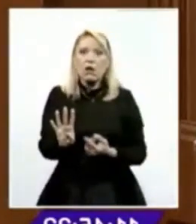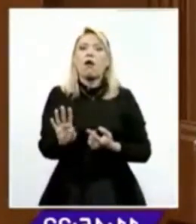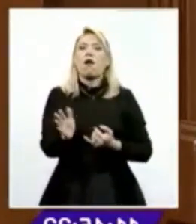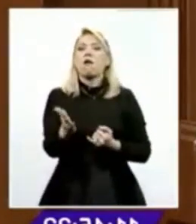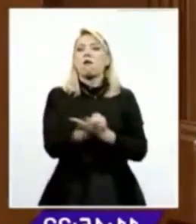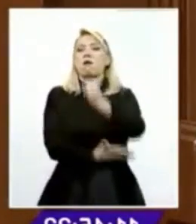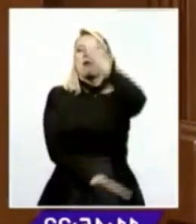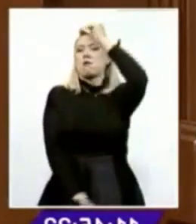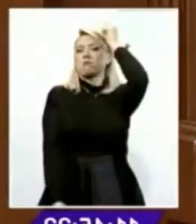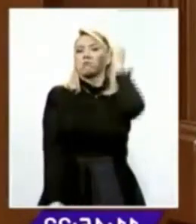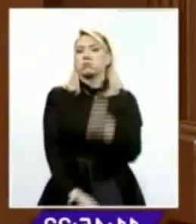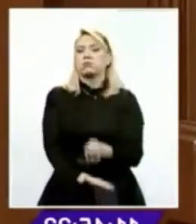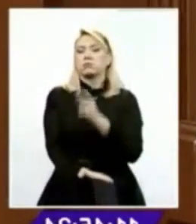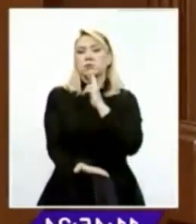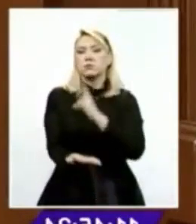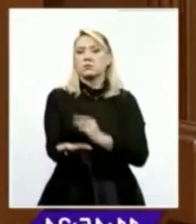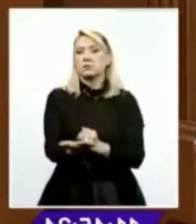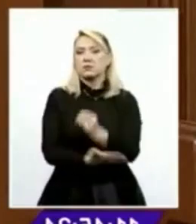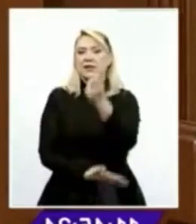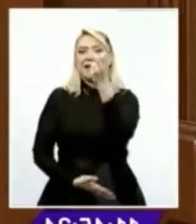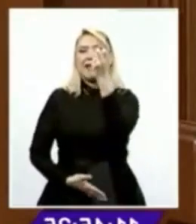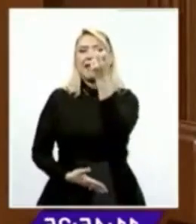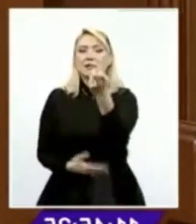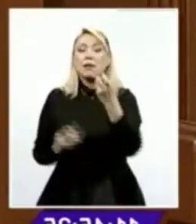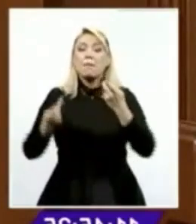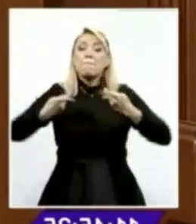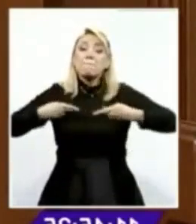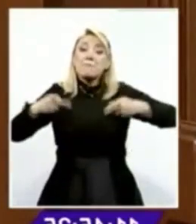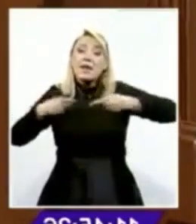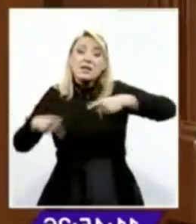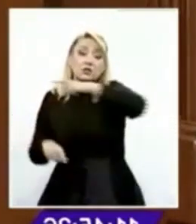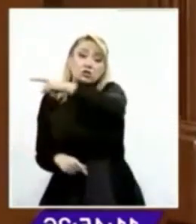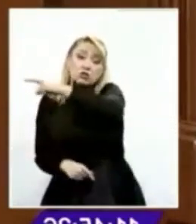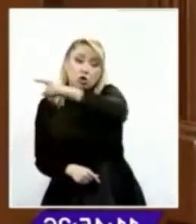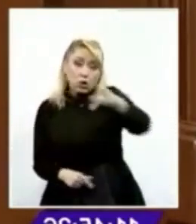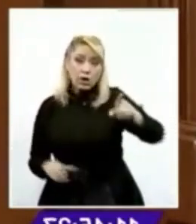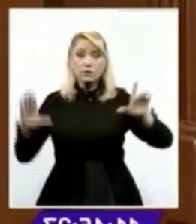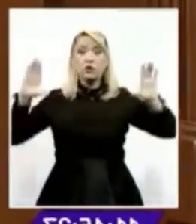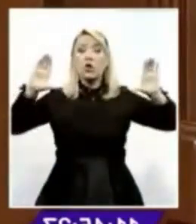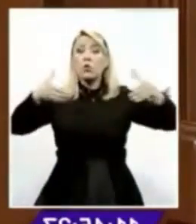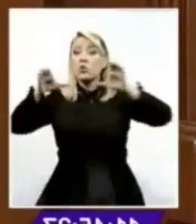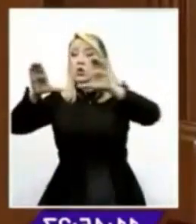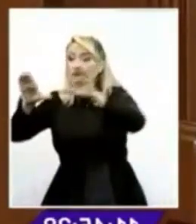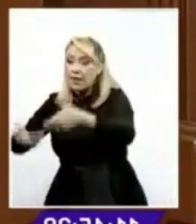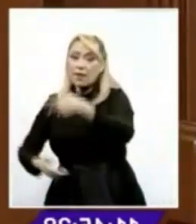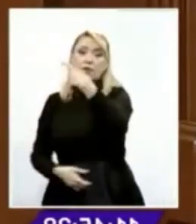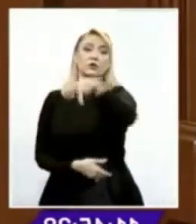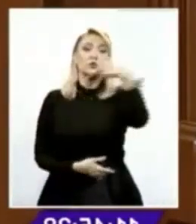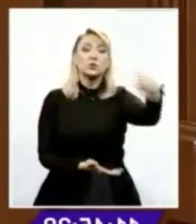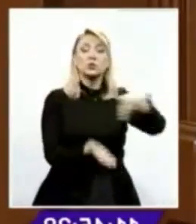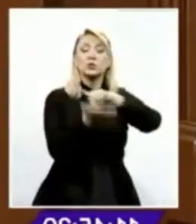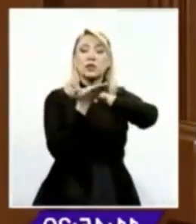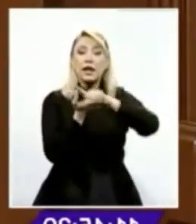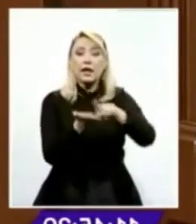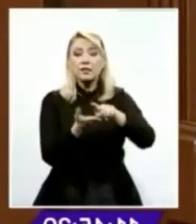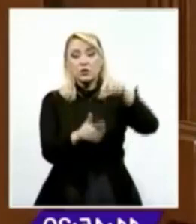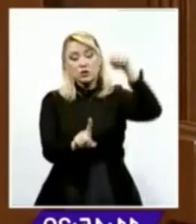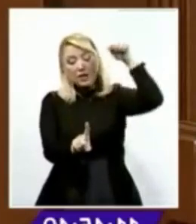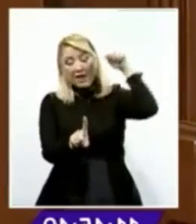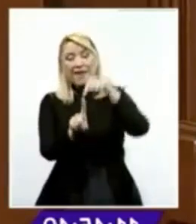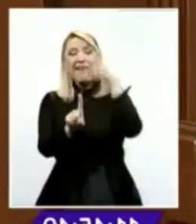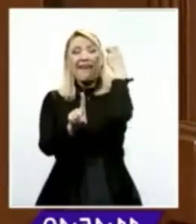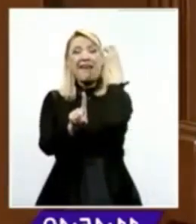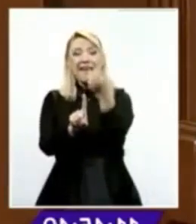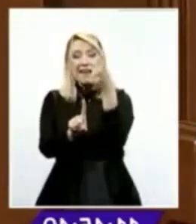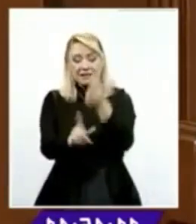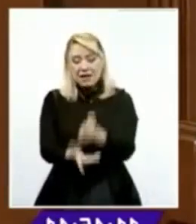decisiones. Son las personas, las comunidades y sus derechos la pauta que